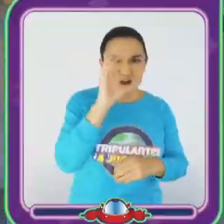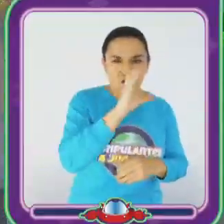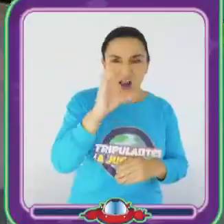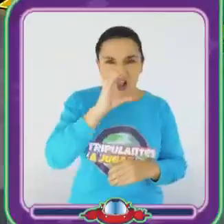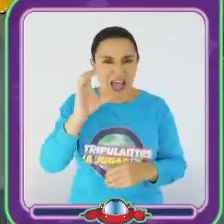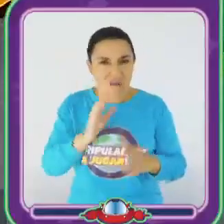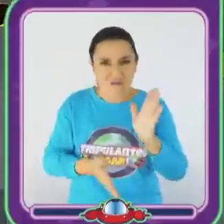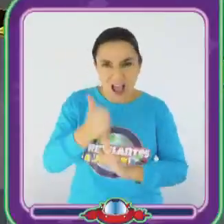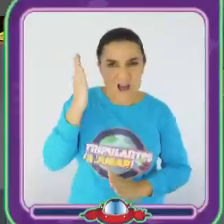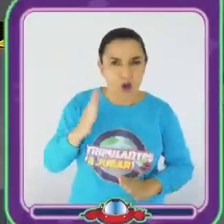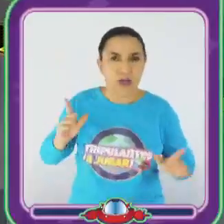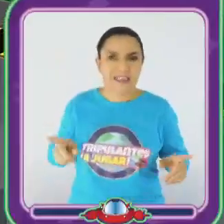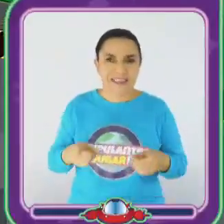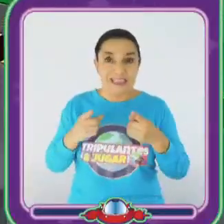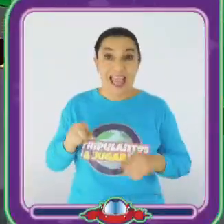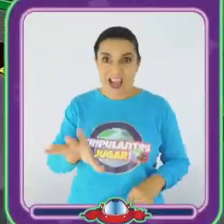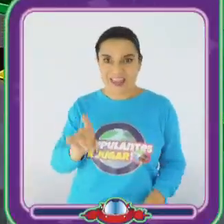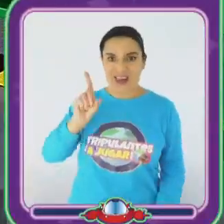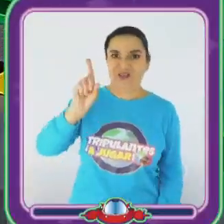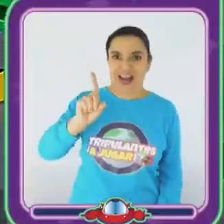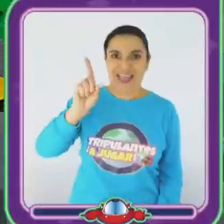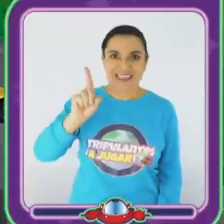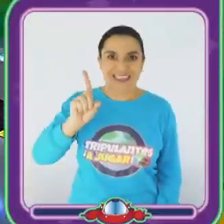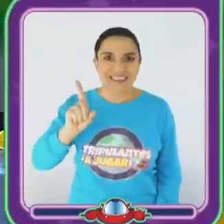pistas que faltan! ¡Vamos!